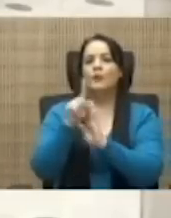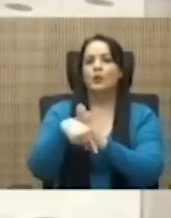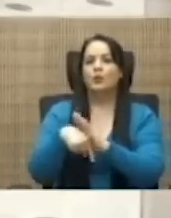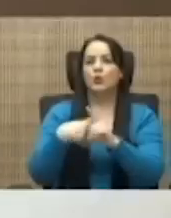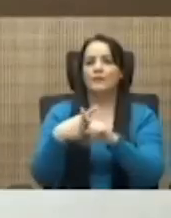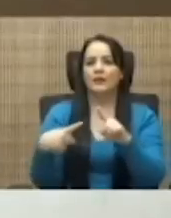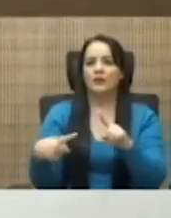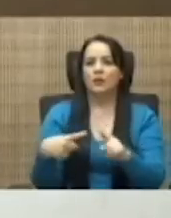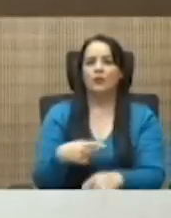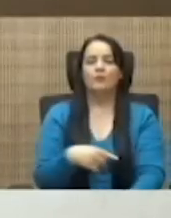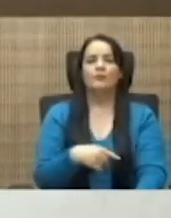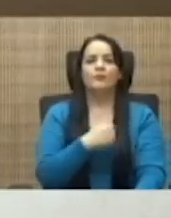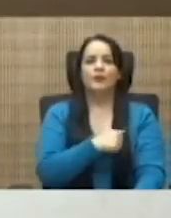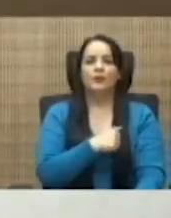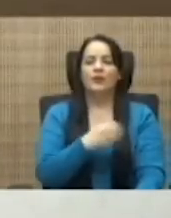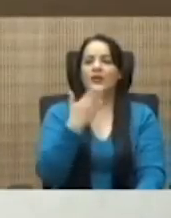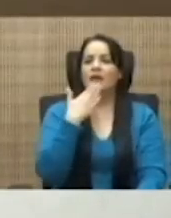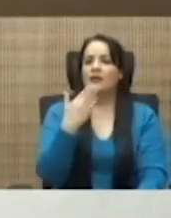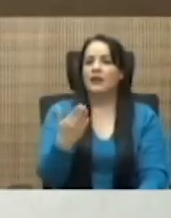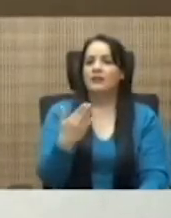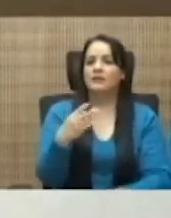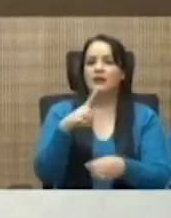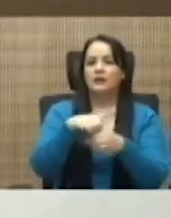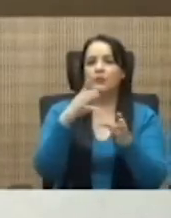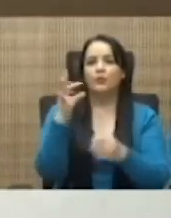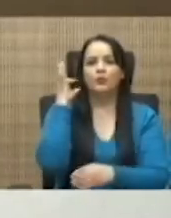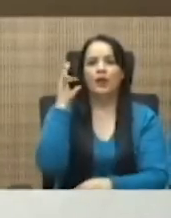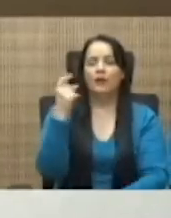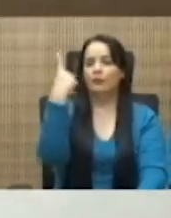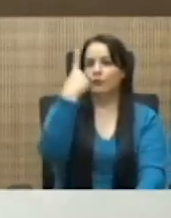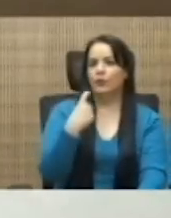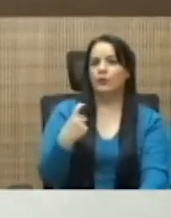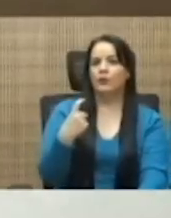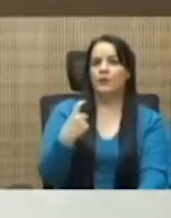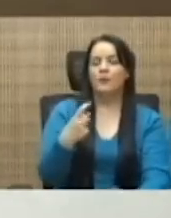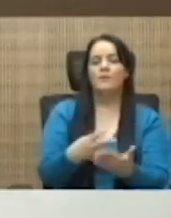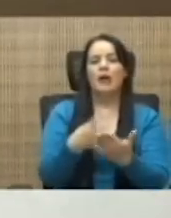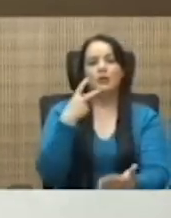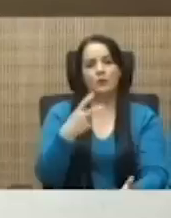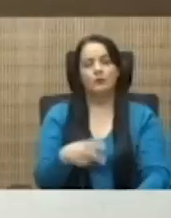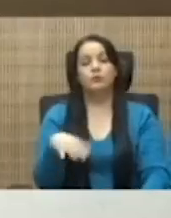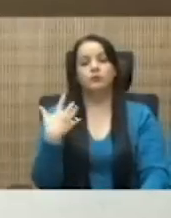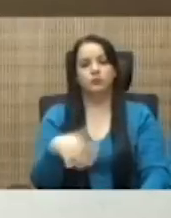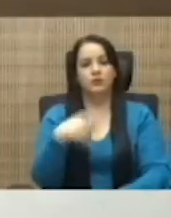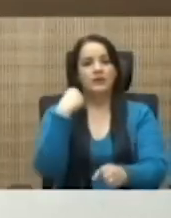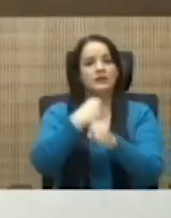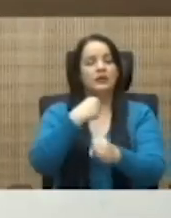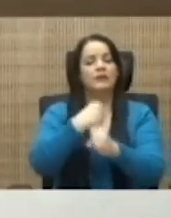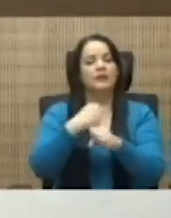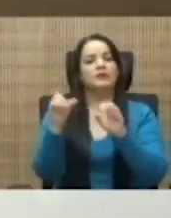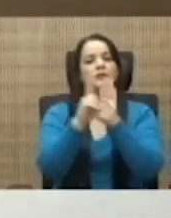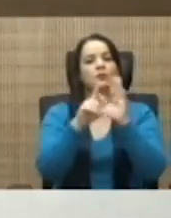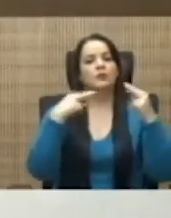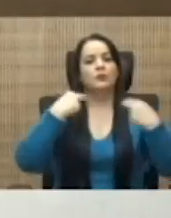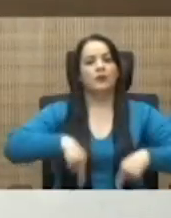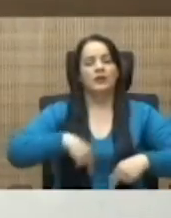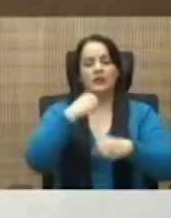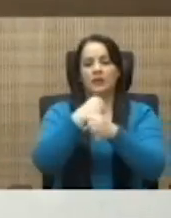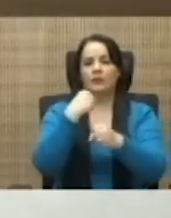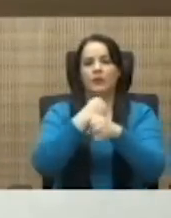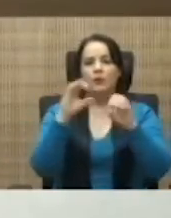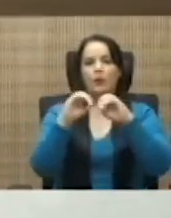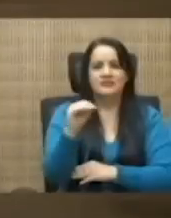grupos antivacunas, falta de apoyo a los pueblos autóctonos y a la población LGTBI, así como inacción que favoreció